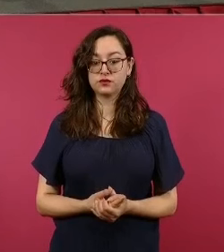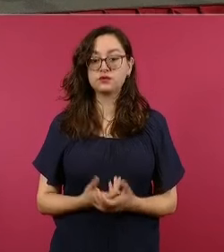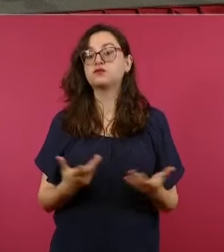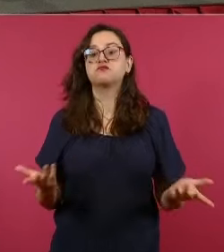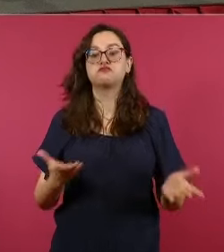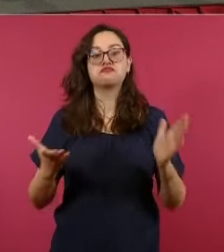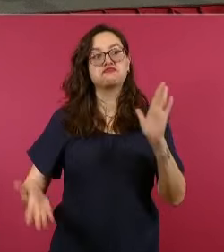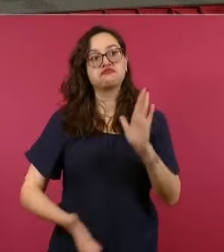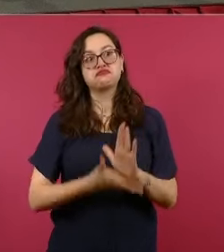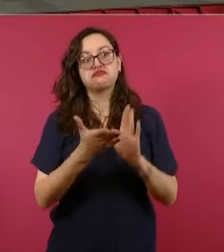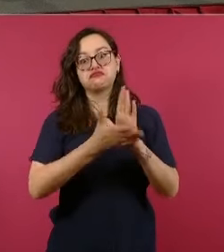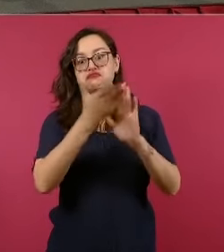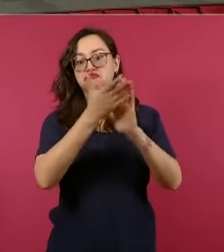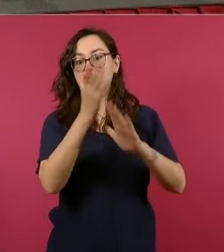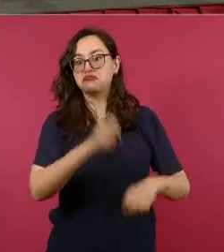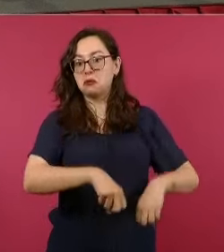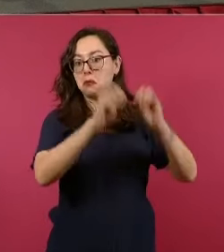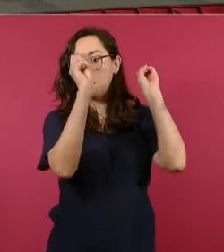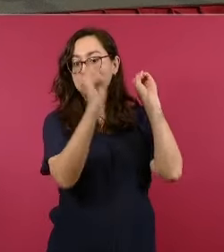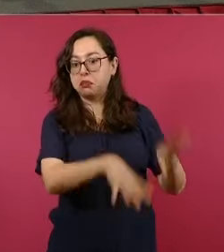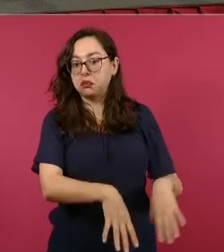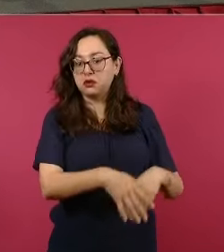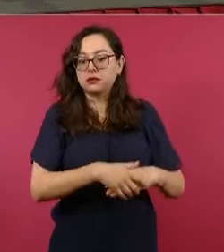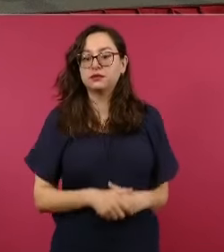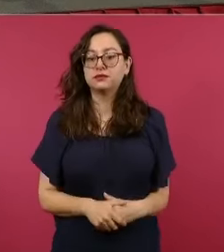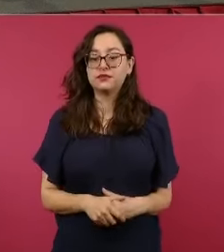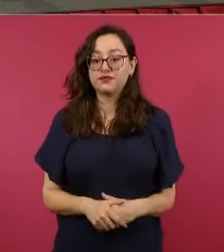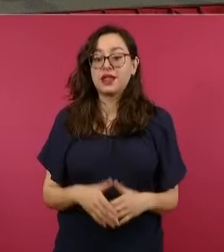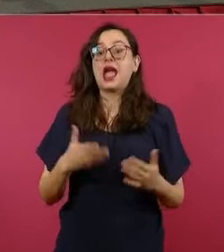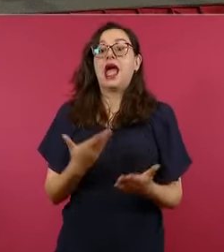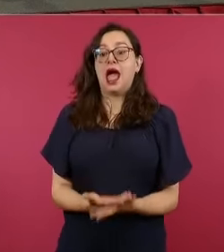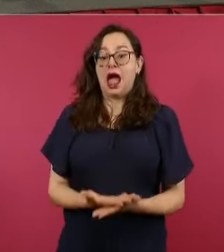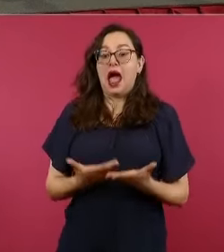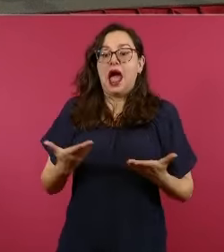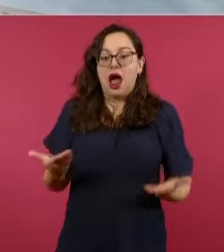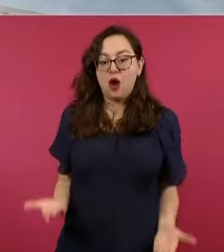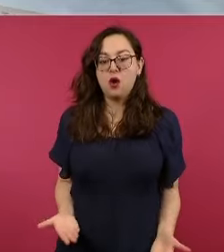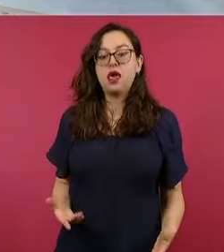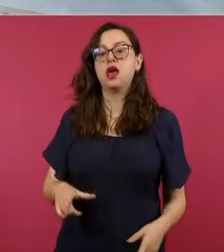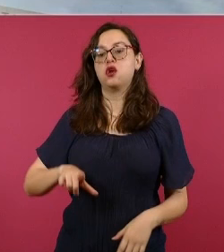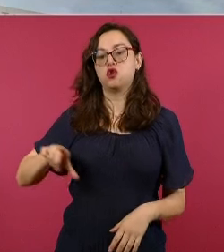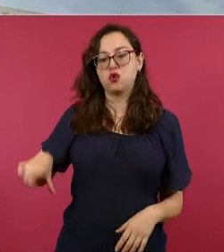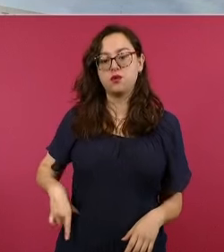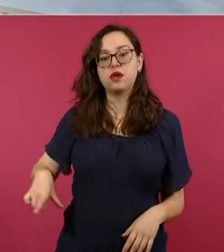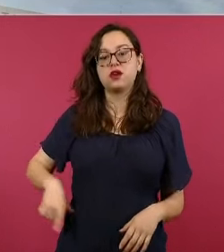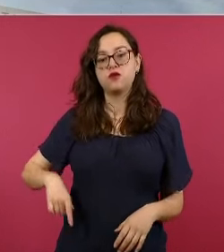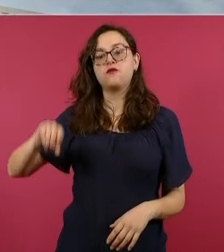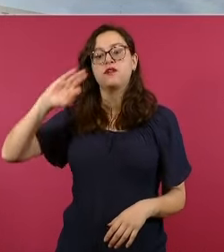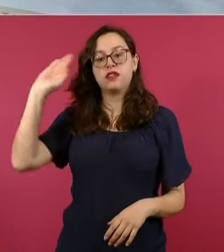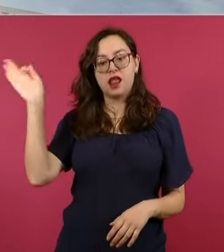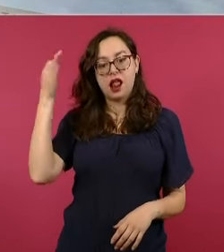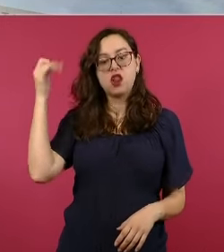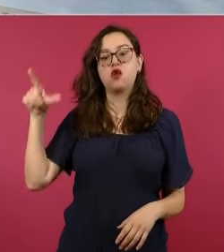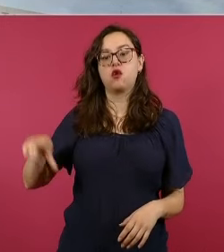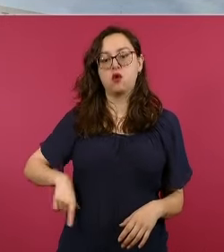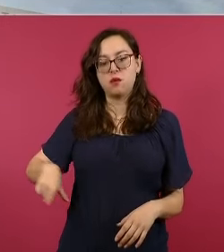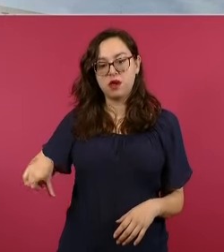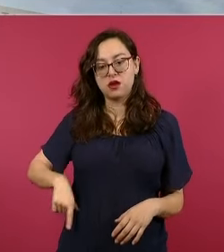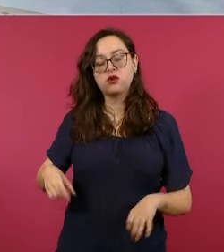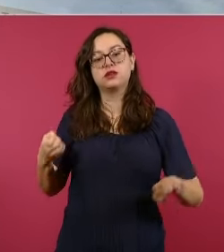el actual gobierno eh federal y el gobierno del estado eh el hospital con 80% de avance y ya se ha